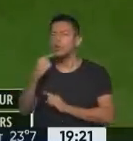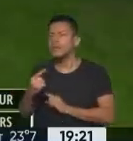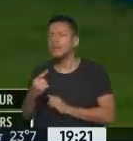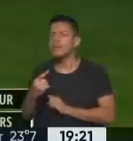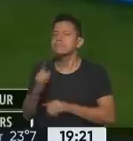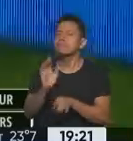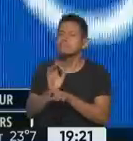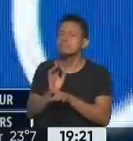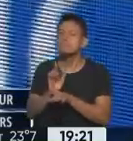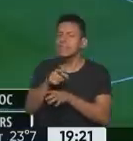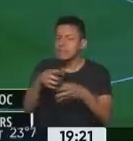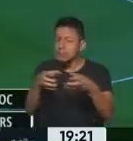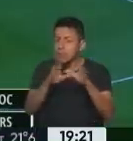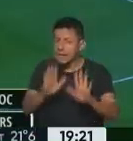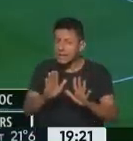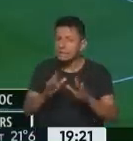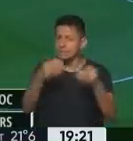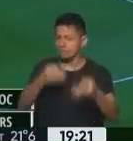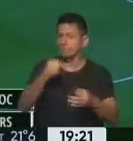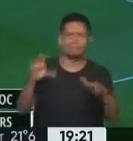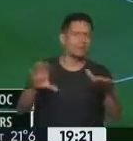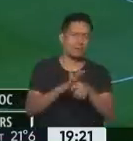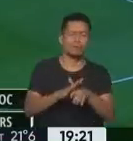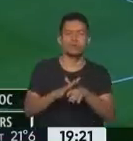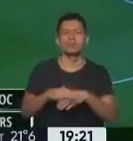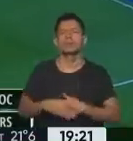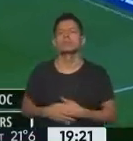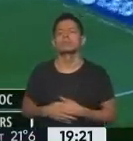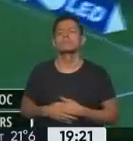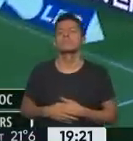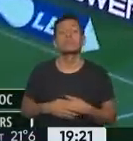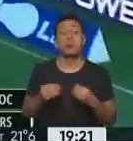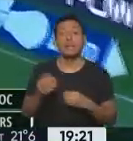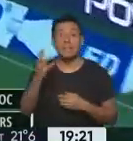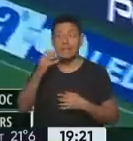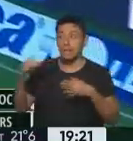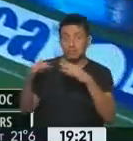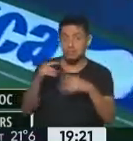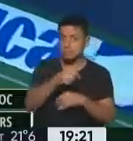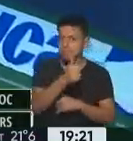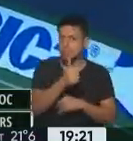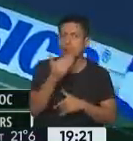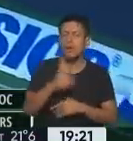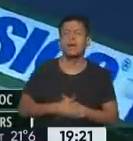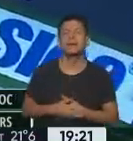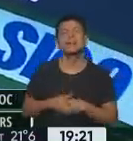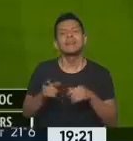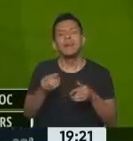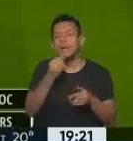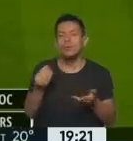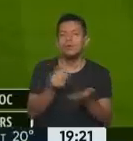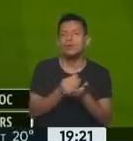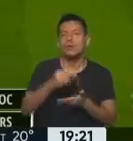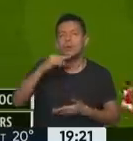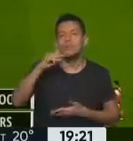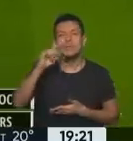cercano al equipo ideal que pretende Bataglia por el funcionamiento ante un buen equipo como Tigre, ¿no? Claro, igual, por ejemplo, estaba Villa, que no puede jugar en la Copa. Claro, hablando del